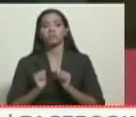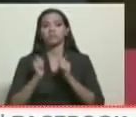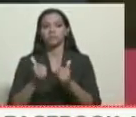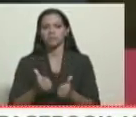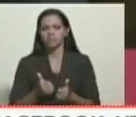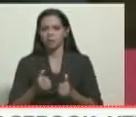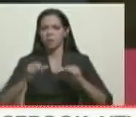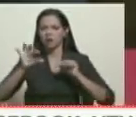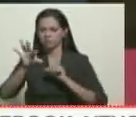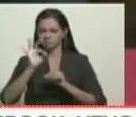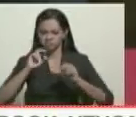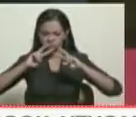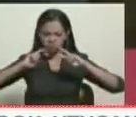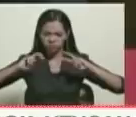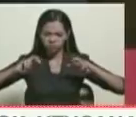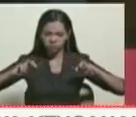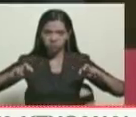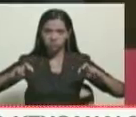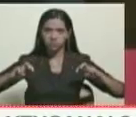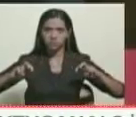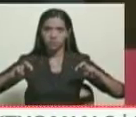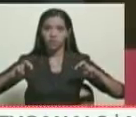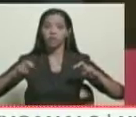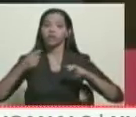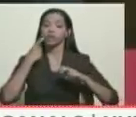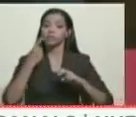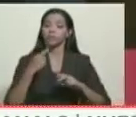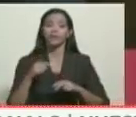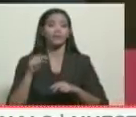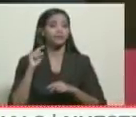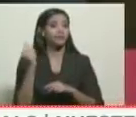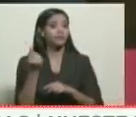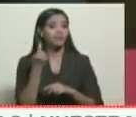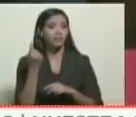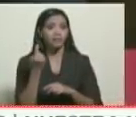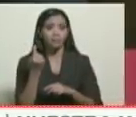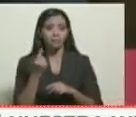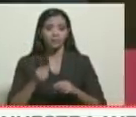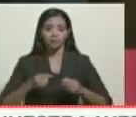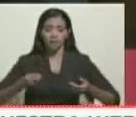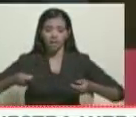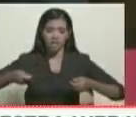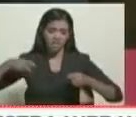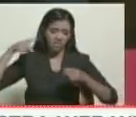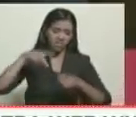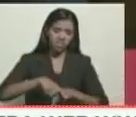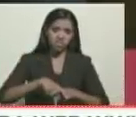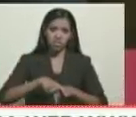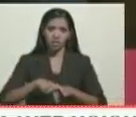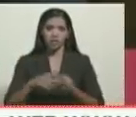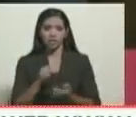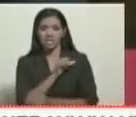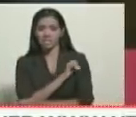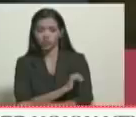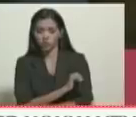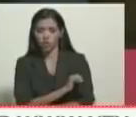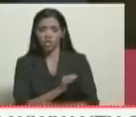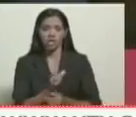tema y dijimos, bueno, mira, esto no son simples linchamientos. Esto no son lesiones graves o